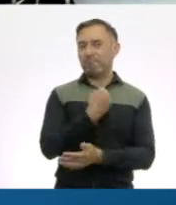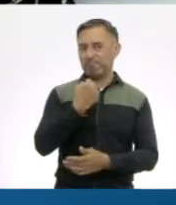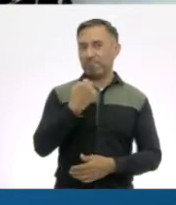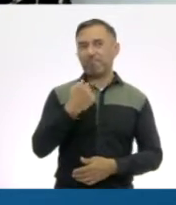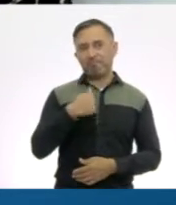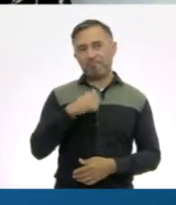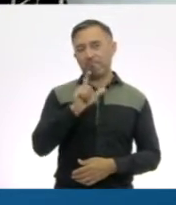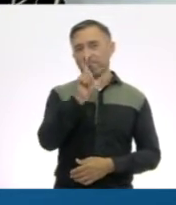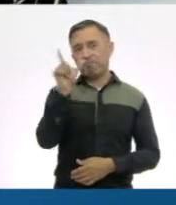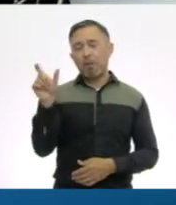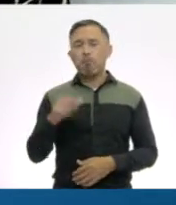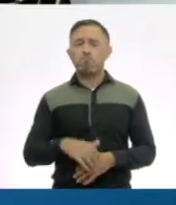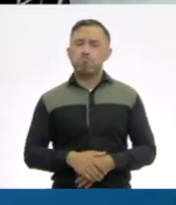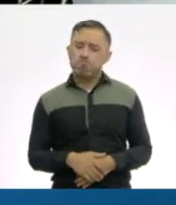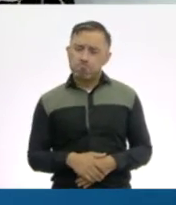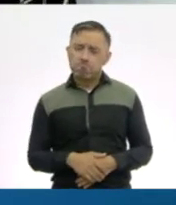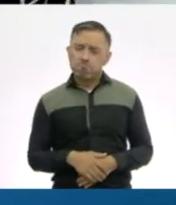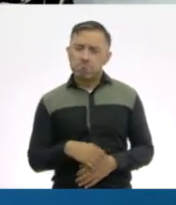Qué tristeza la mía.